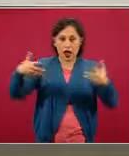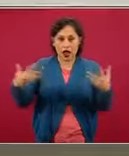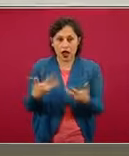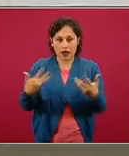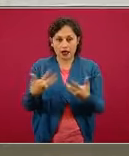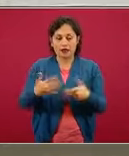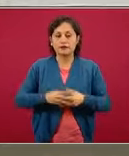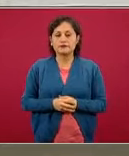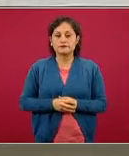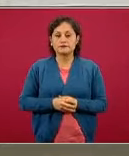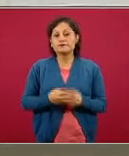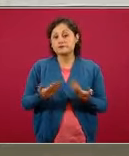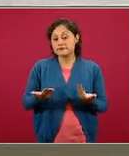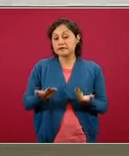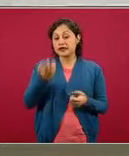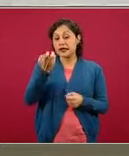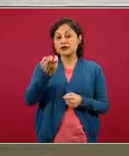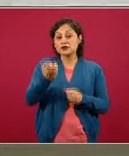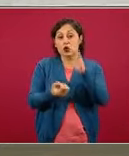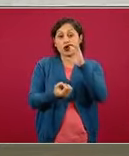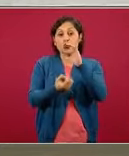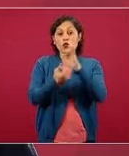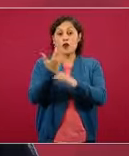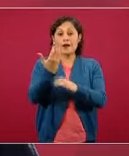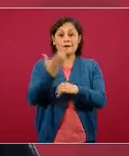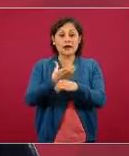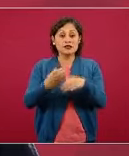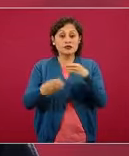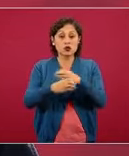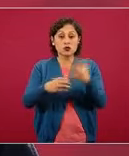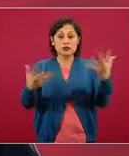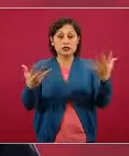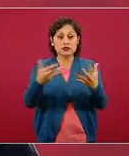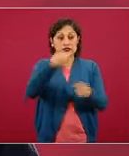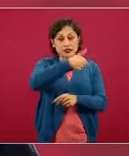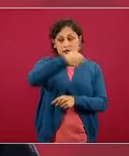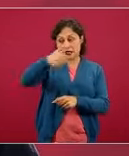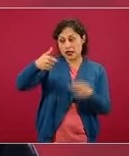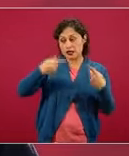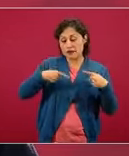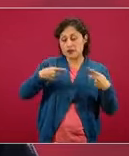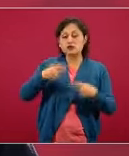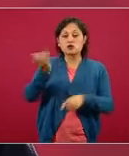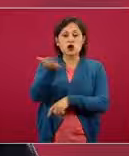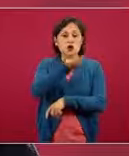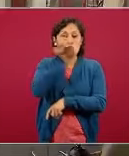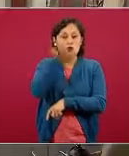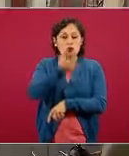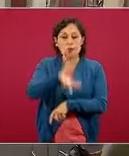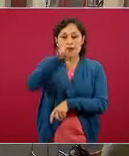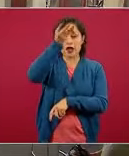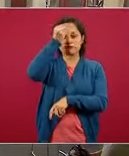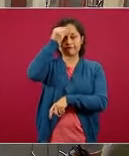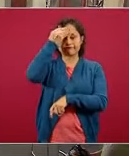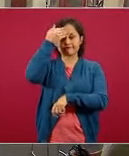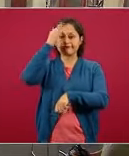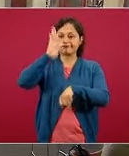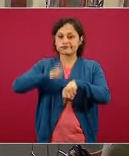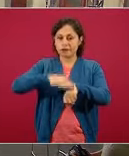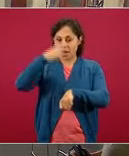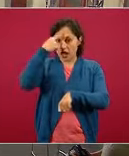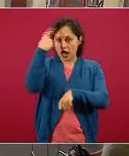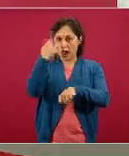y sobre todo estos nuevos hábitos que tenemos que llevar a cabo en lo individual, no solamente para protegernos nosotros, sino para